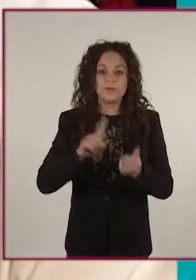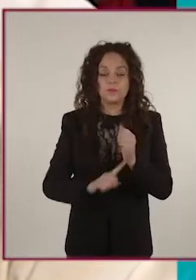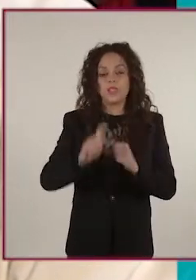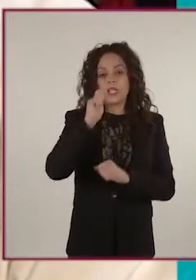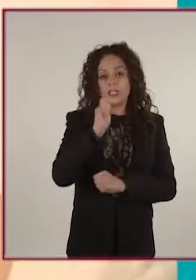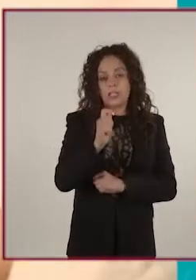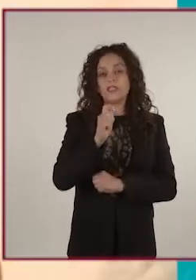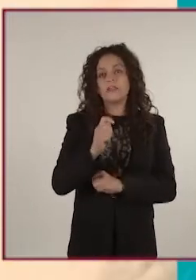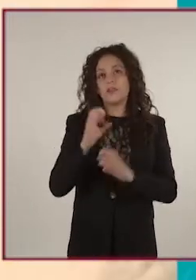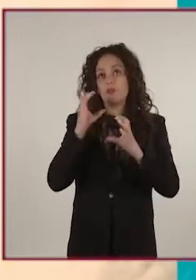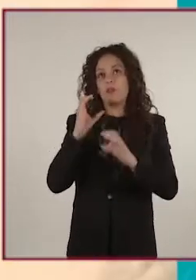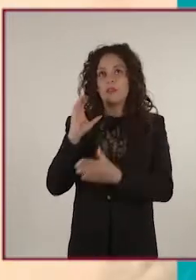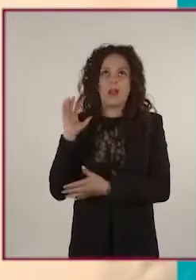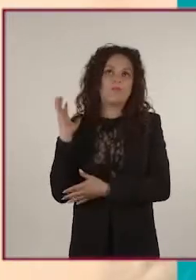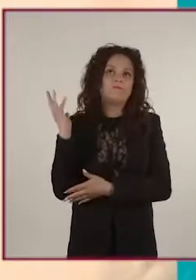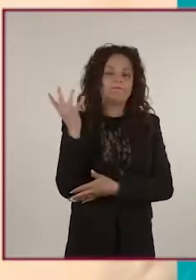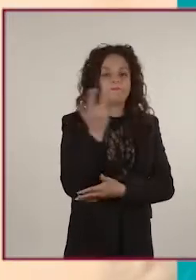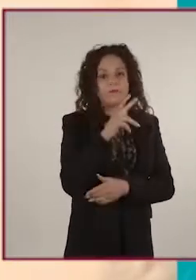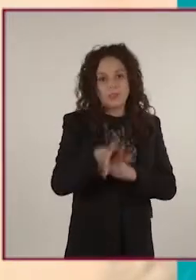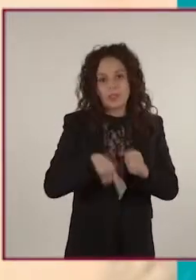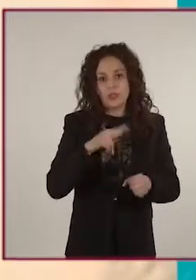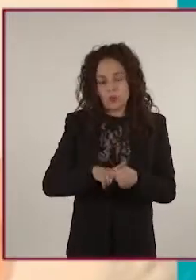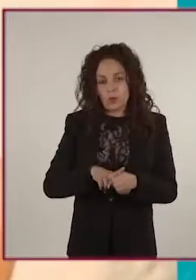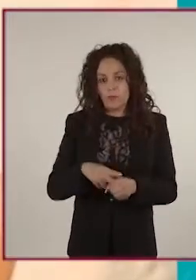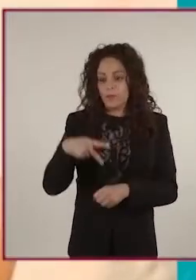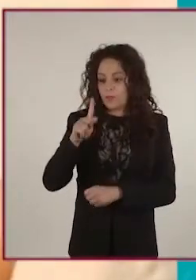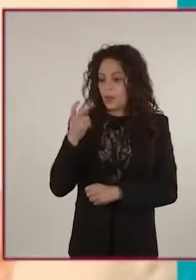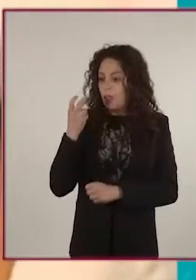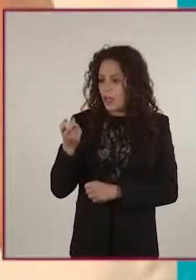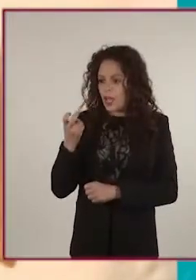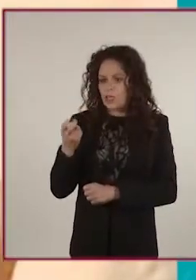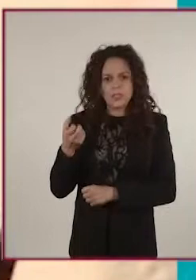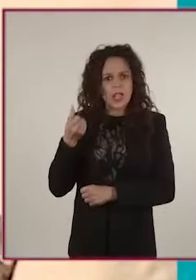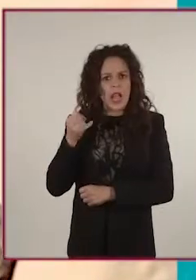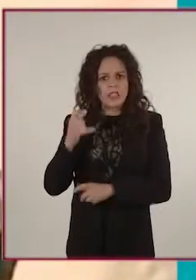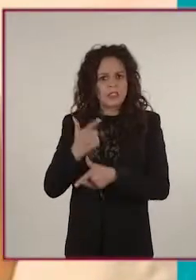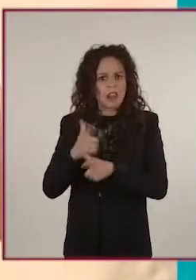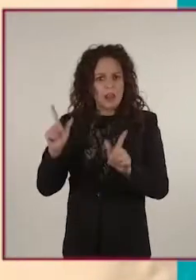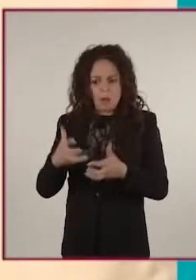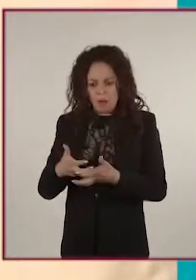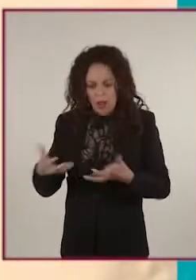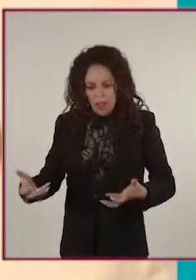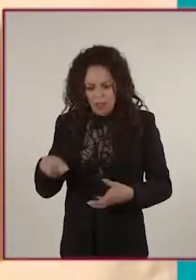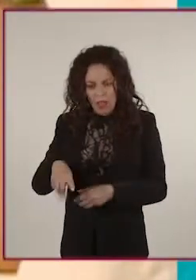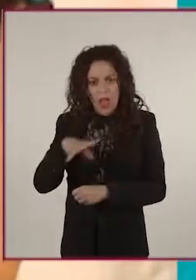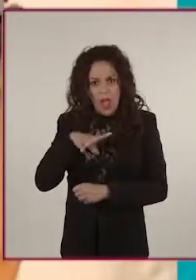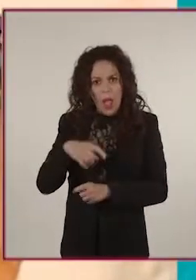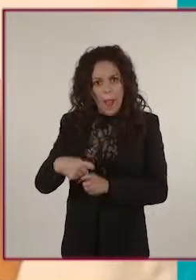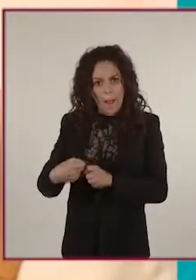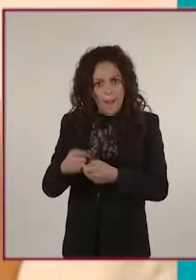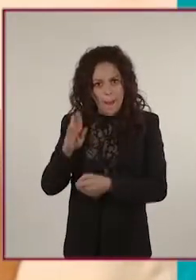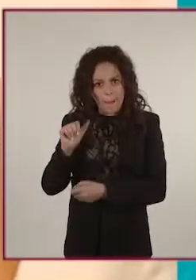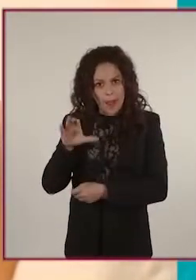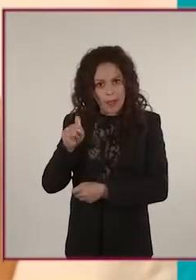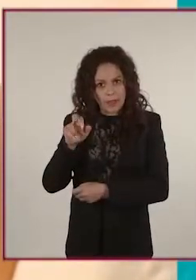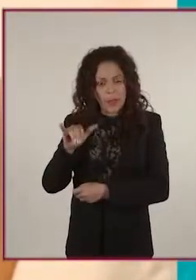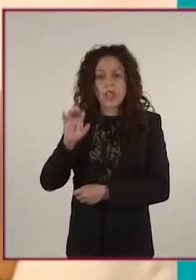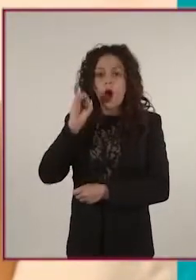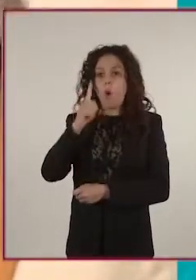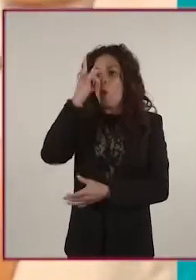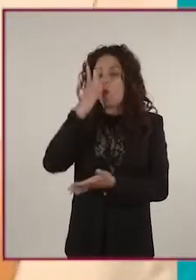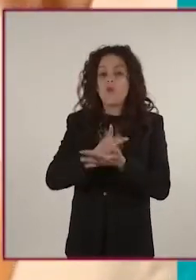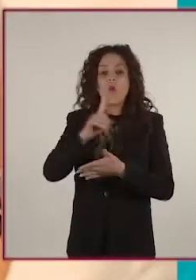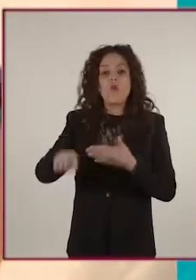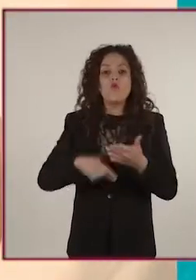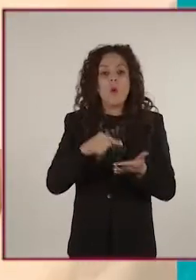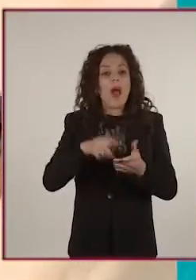ambiente. ¿Y esta bacteria, por ejemplo, la podemos encontrar en cualquier suelo de la República Mexicana o solamente hay partes específicas de acuerdo